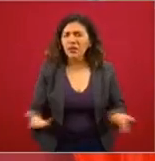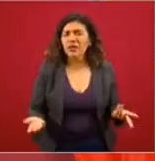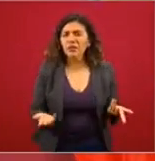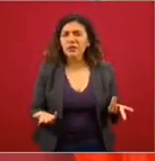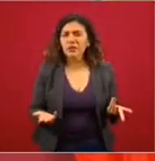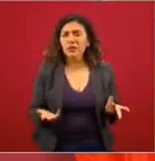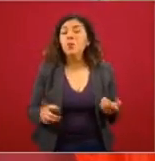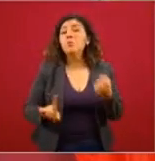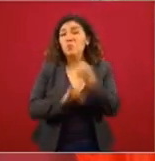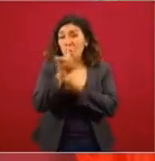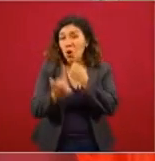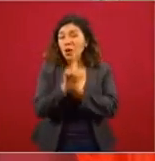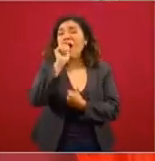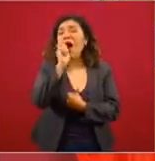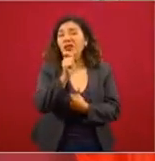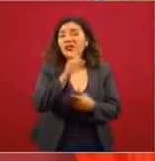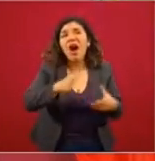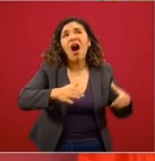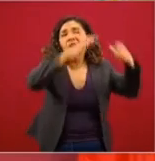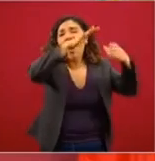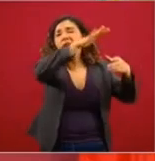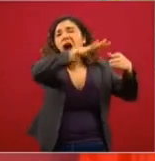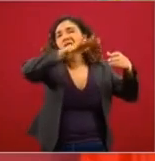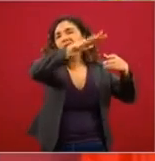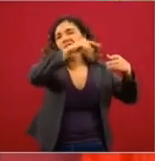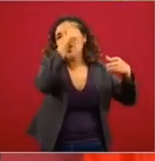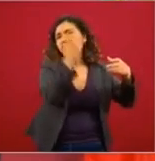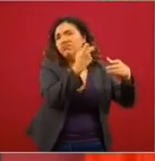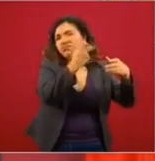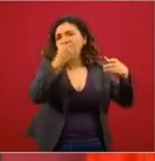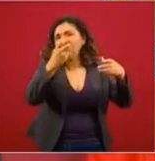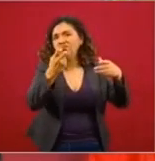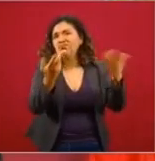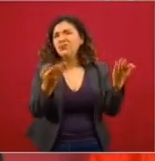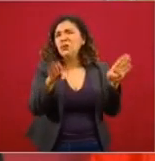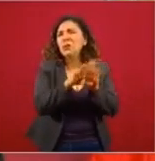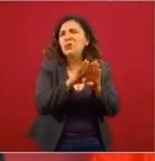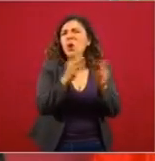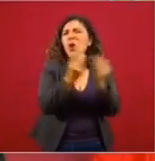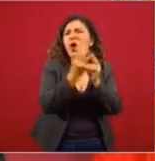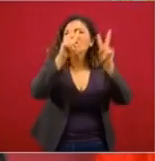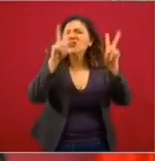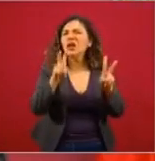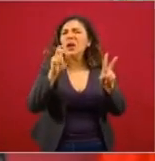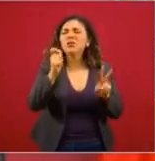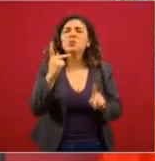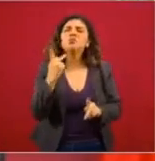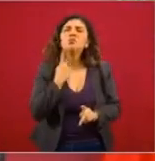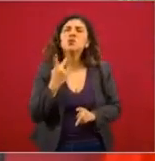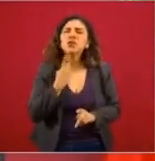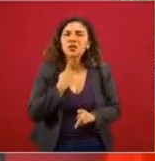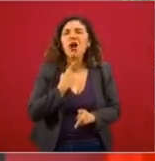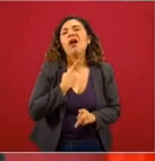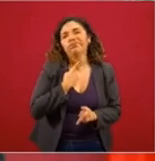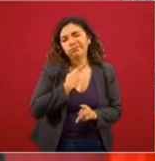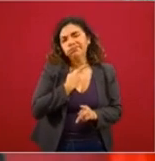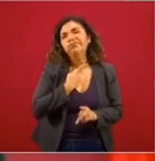El problema está arriba, el problema es un asunto de tipo político,